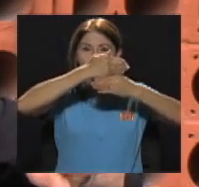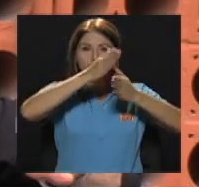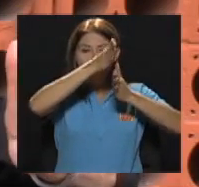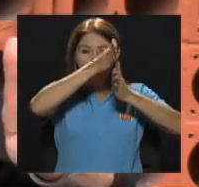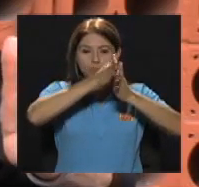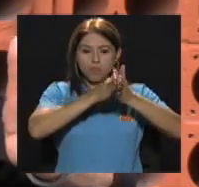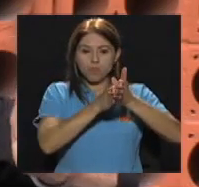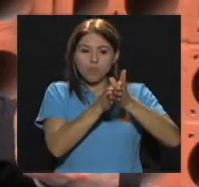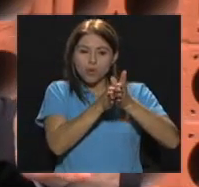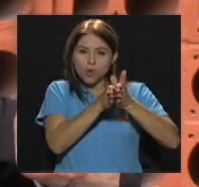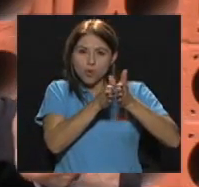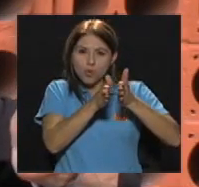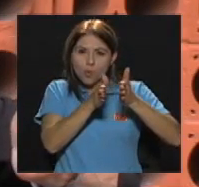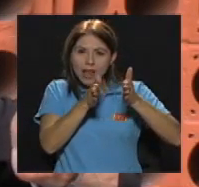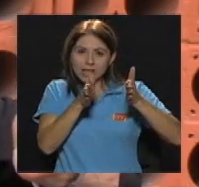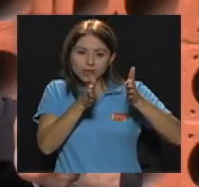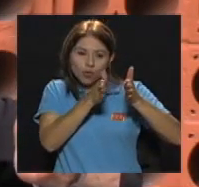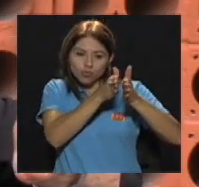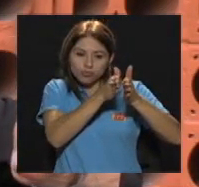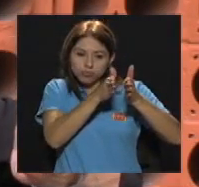adobe,